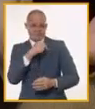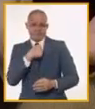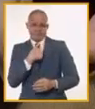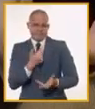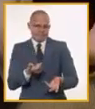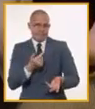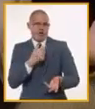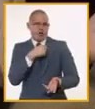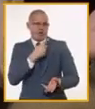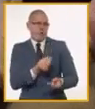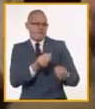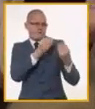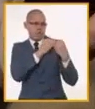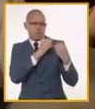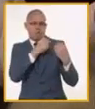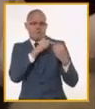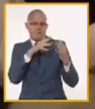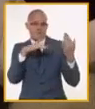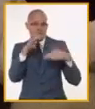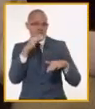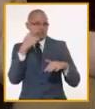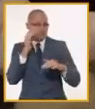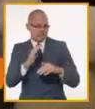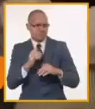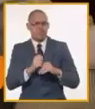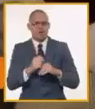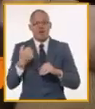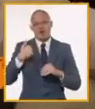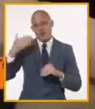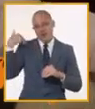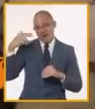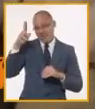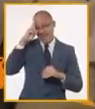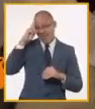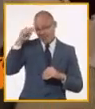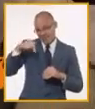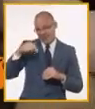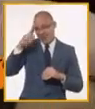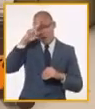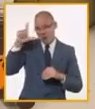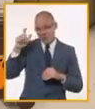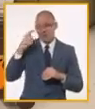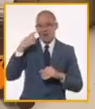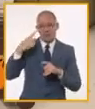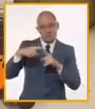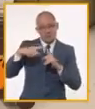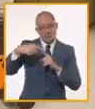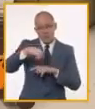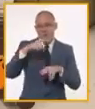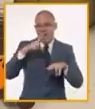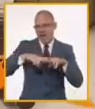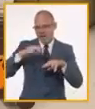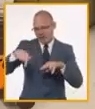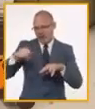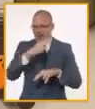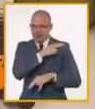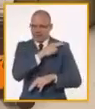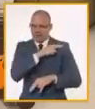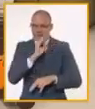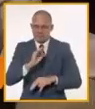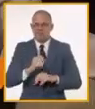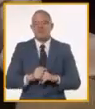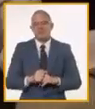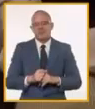expliqué, bueno, yo era jefe de los servicios médicos de La Habana, que fue cuando salí de lo que hablamos al inicio.